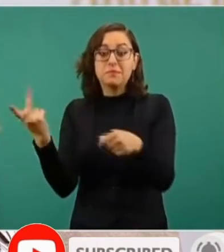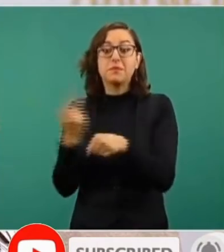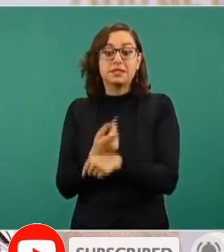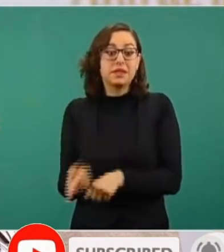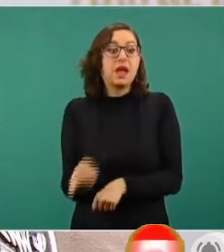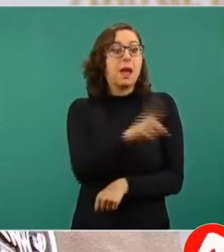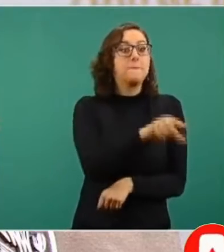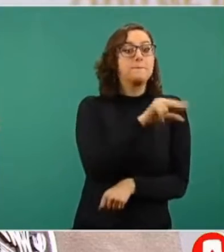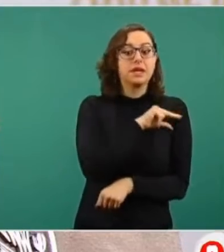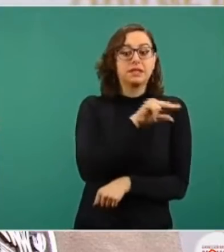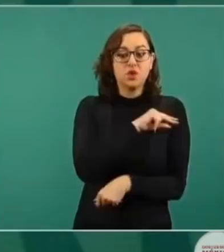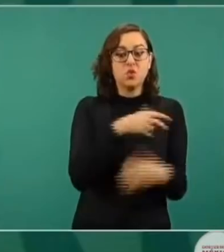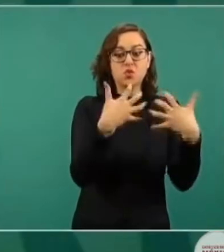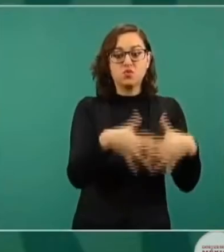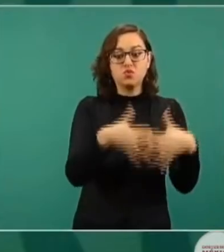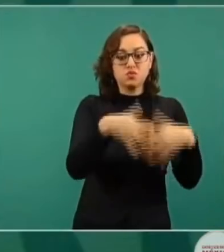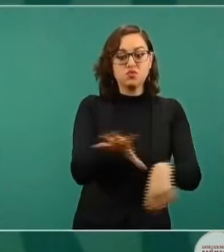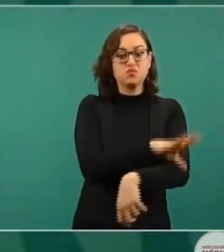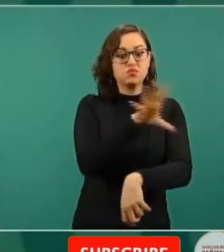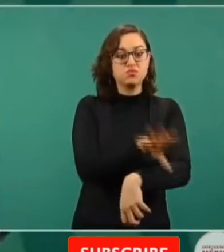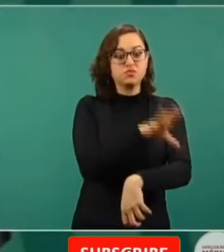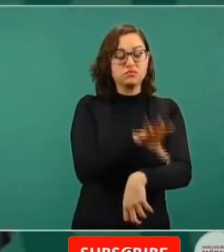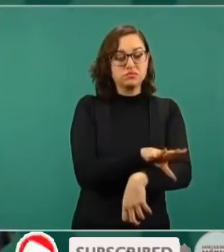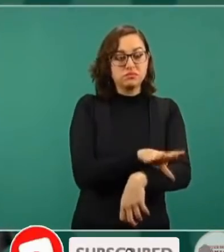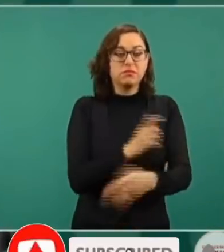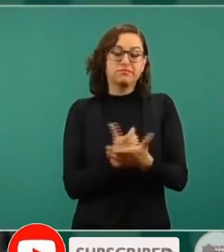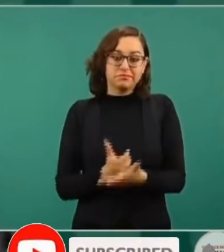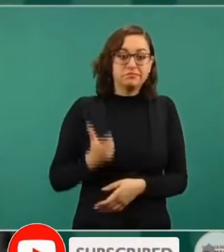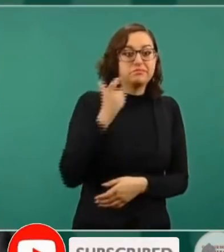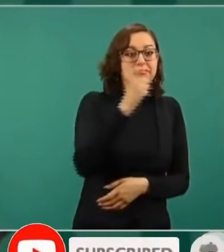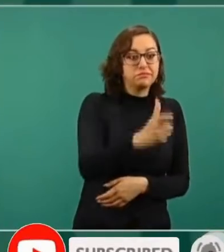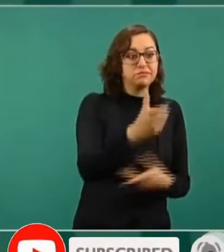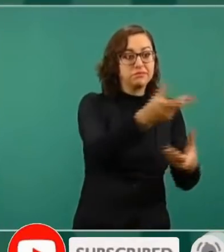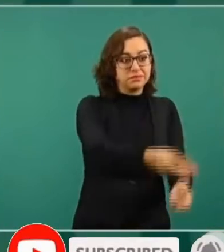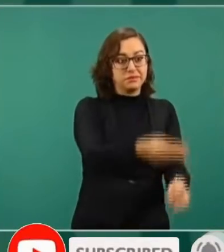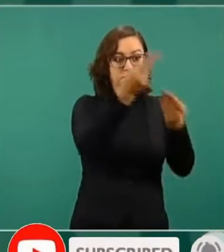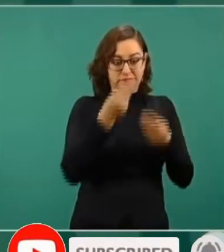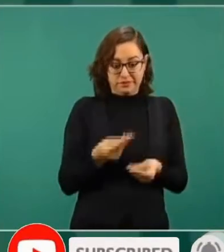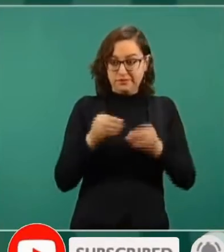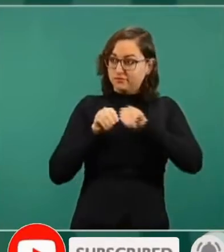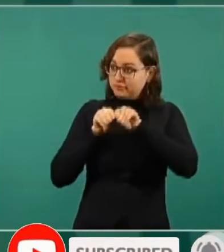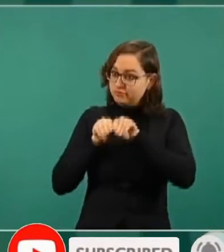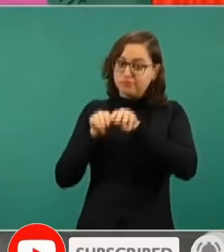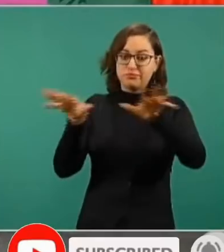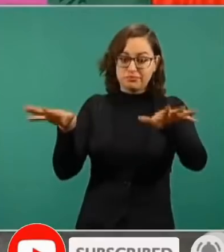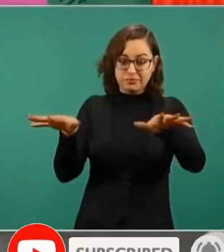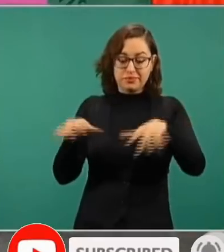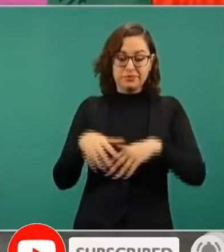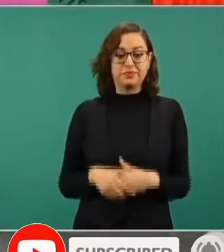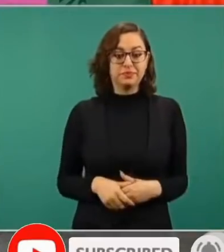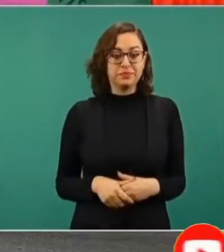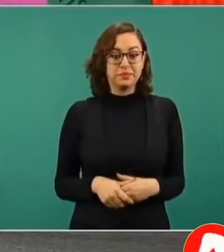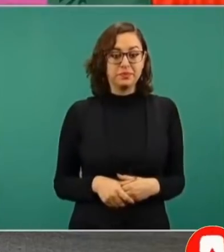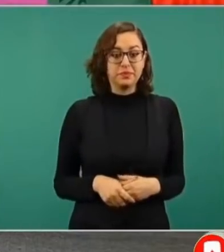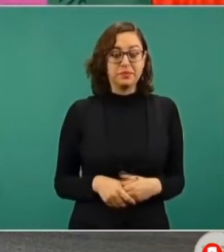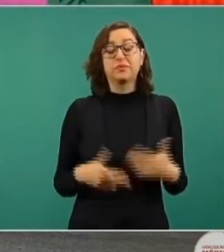tiene grandes pérdidas al no ser despachada y además por tener que cumplir el contrato legado con suministro básico. Tiene